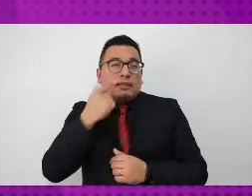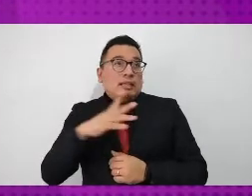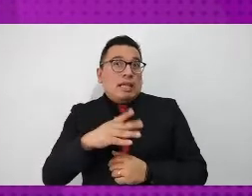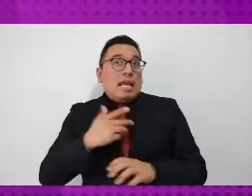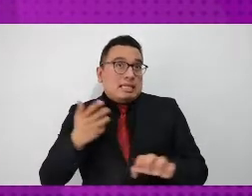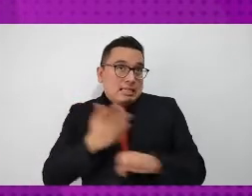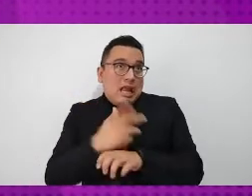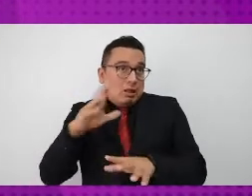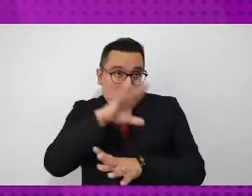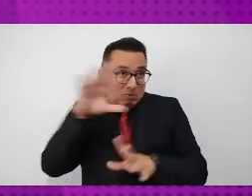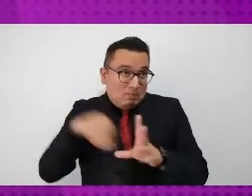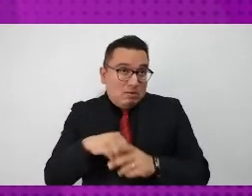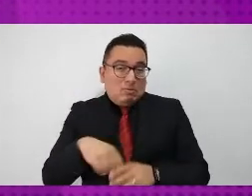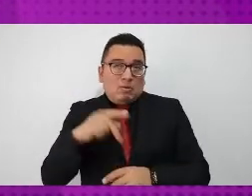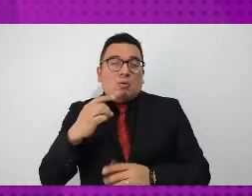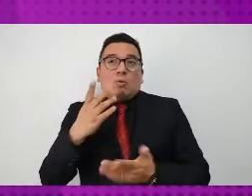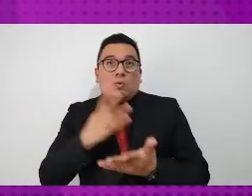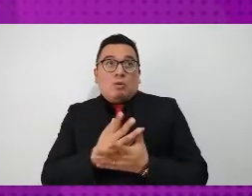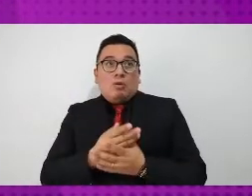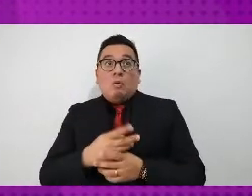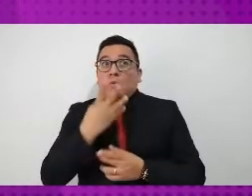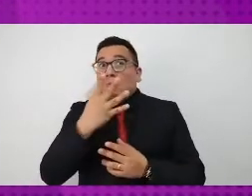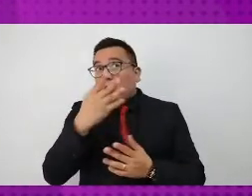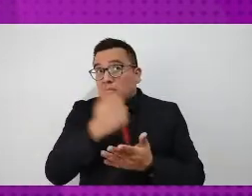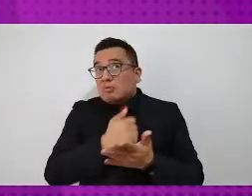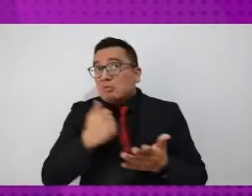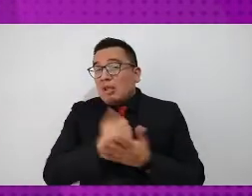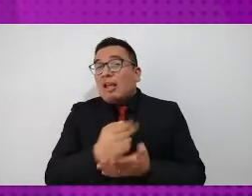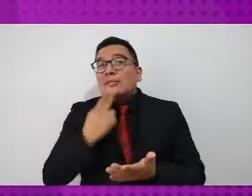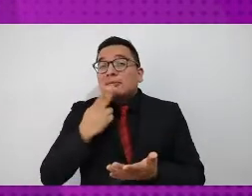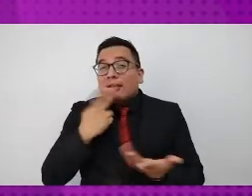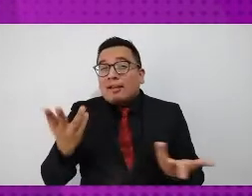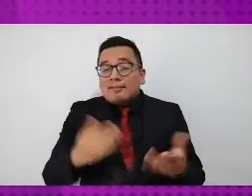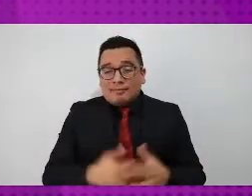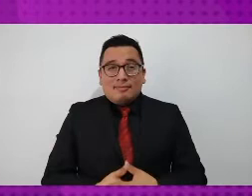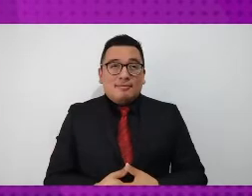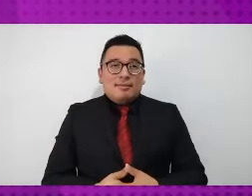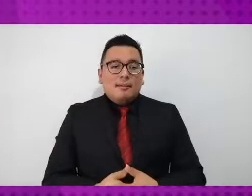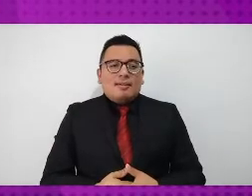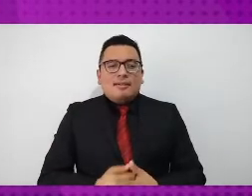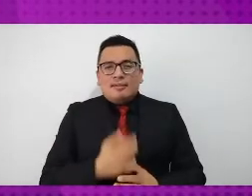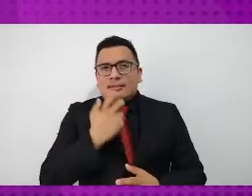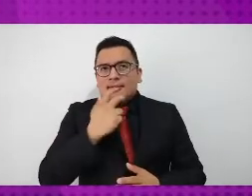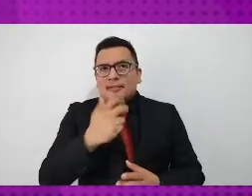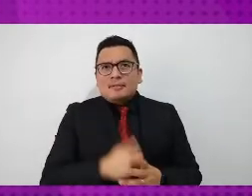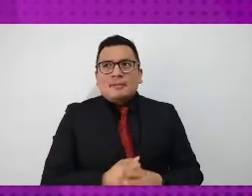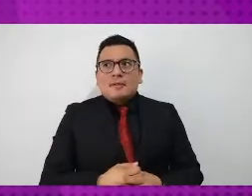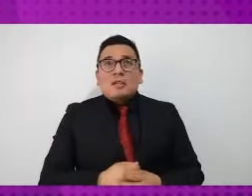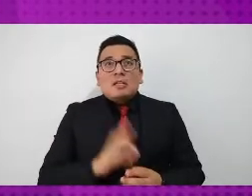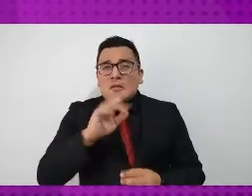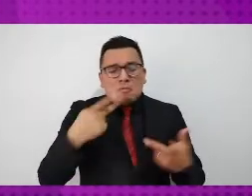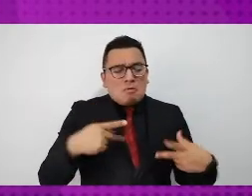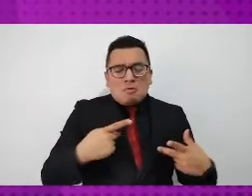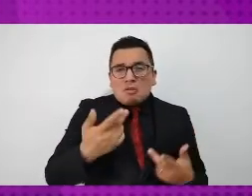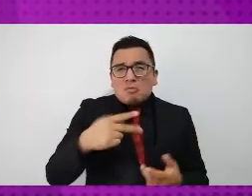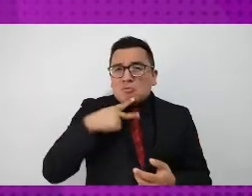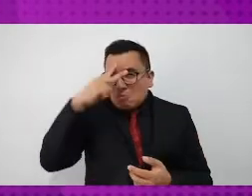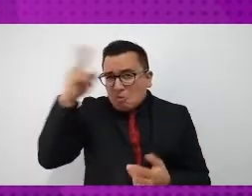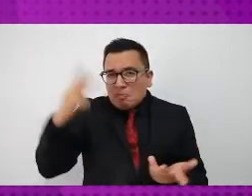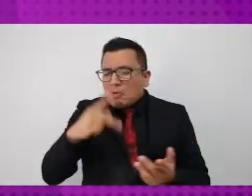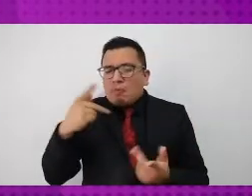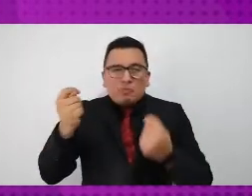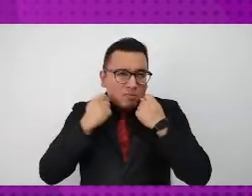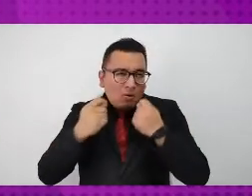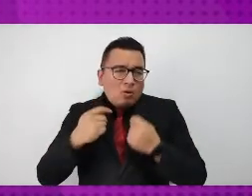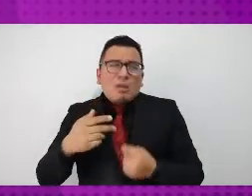estatal y solamente se implementaron en cuatro municipios urnas electrónicas por lo tanto sin saber la gente decía oye